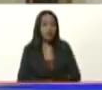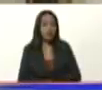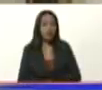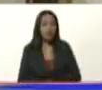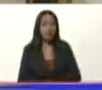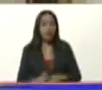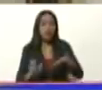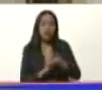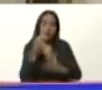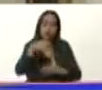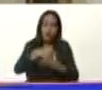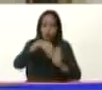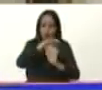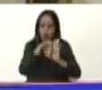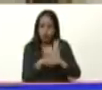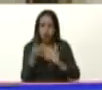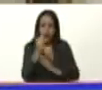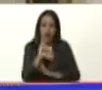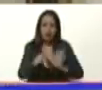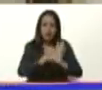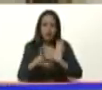excepción constitucionales,